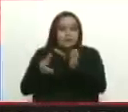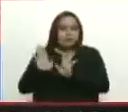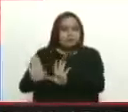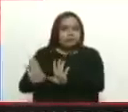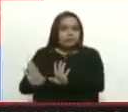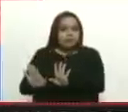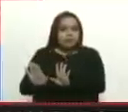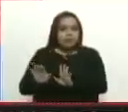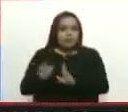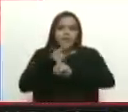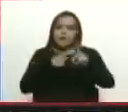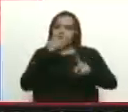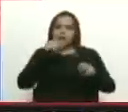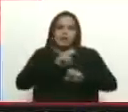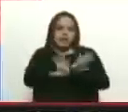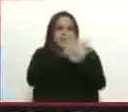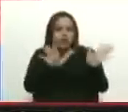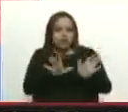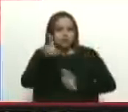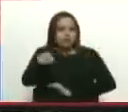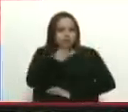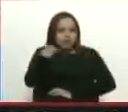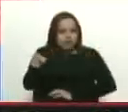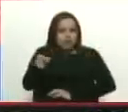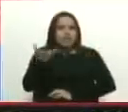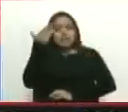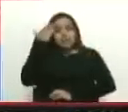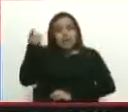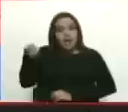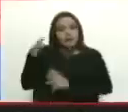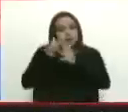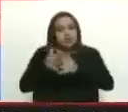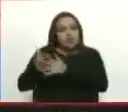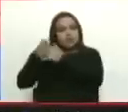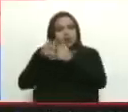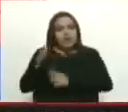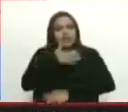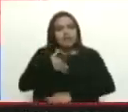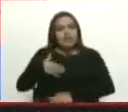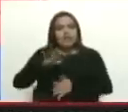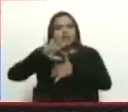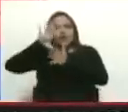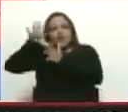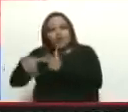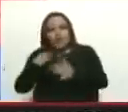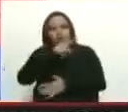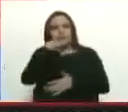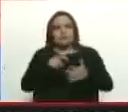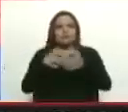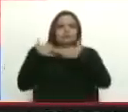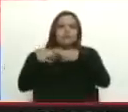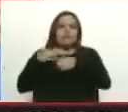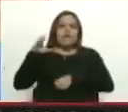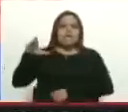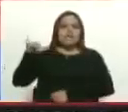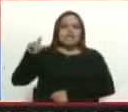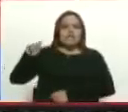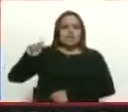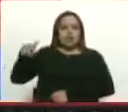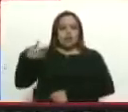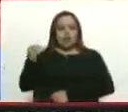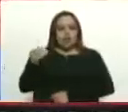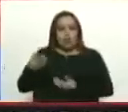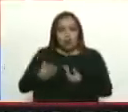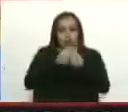bueno, está muy claro que el gobierno de los Estados Unidos quiere terminar de robarnos Citgo, junto con